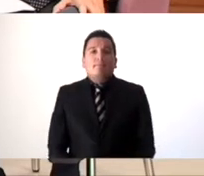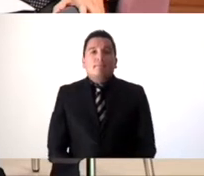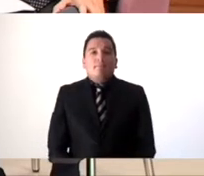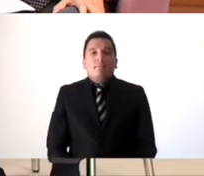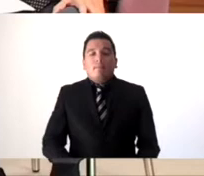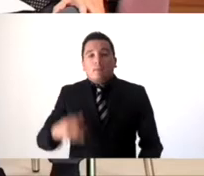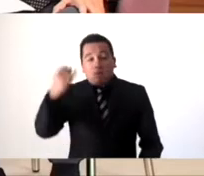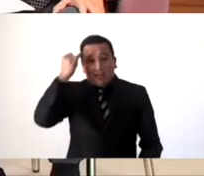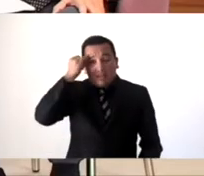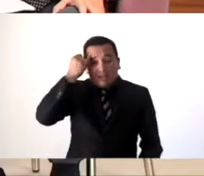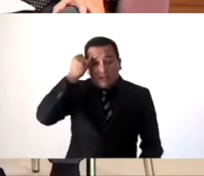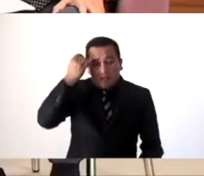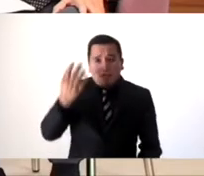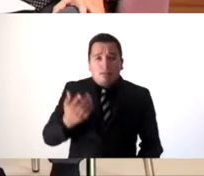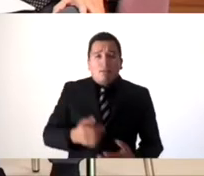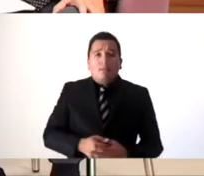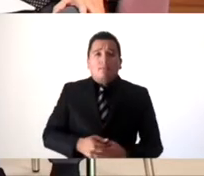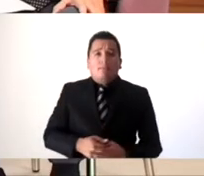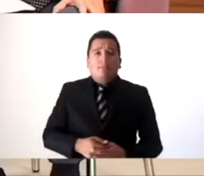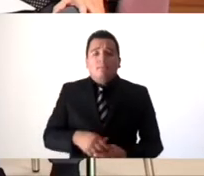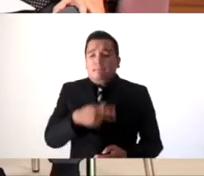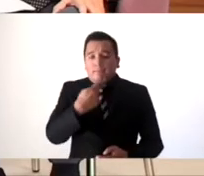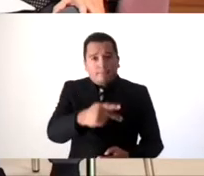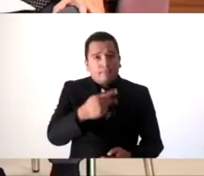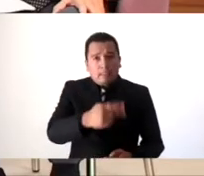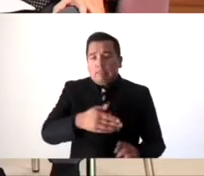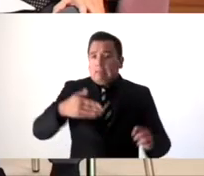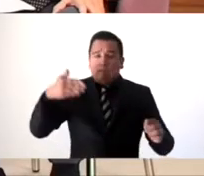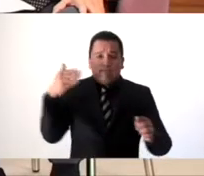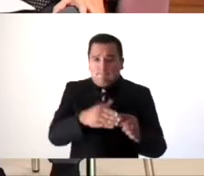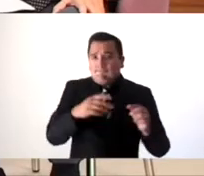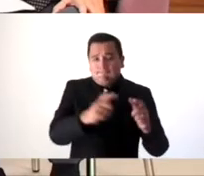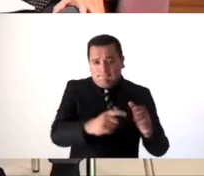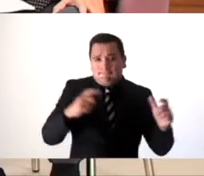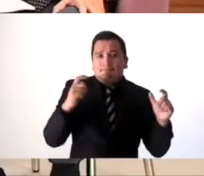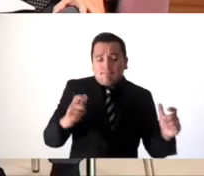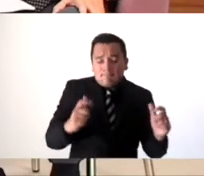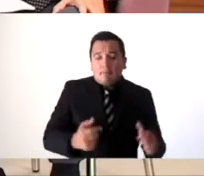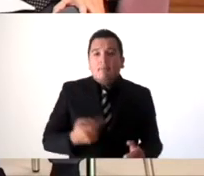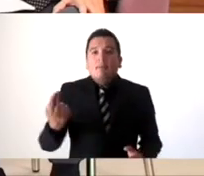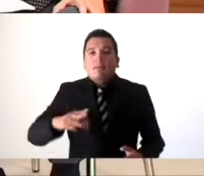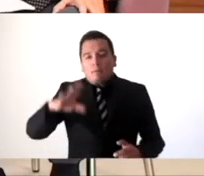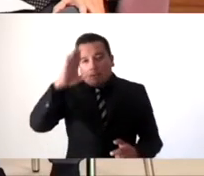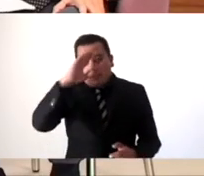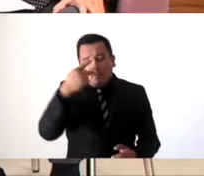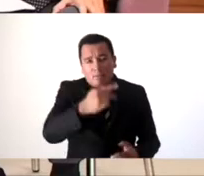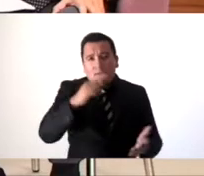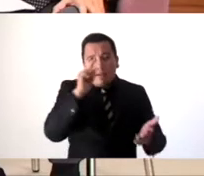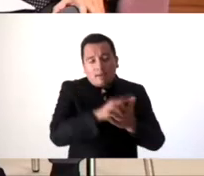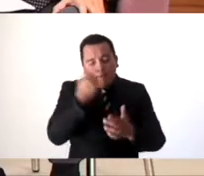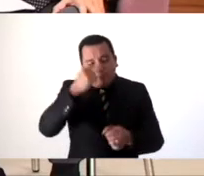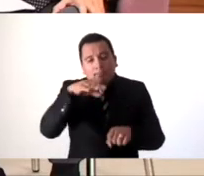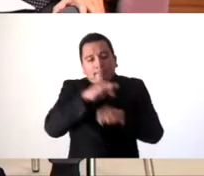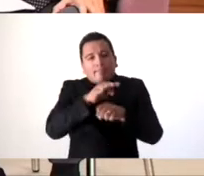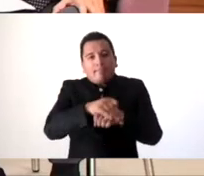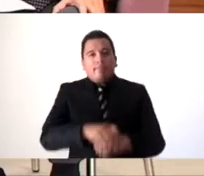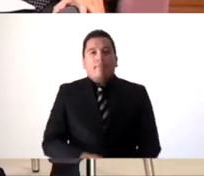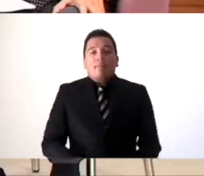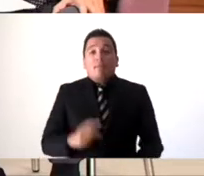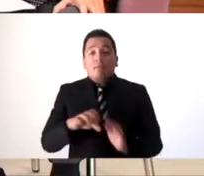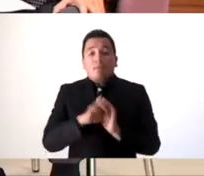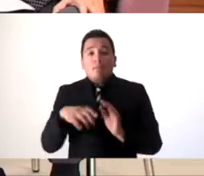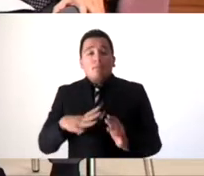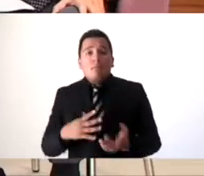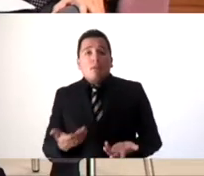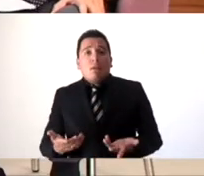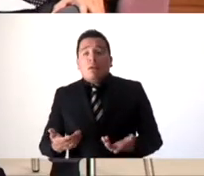una sociedad indígena, hay pueblos indígenas muy representativos. Bueno, también hay que legislar para ellos. Hay otras entidades